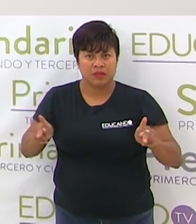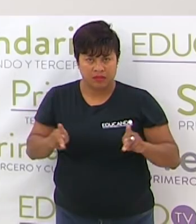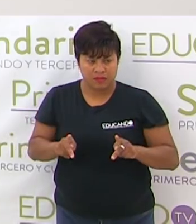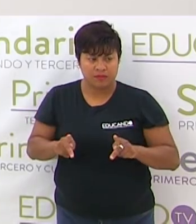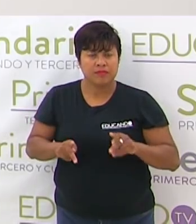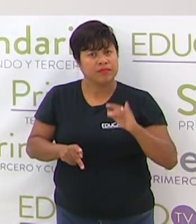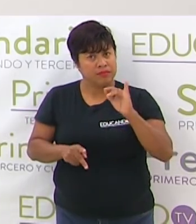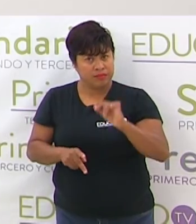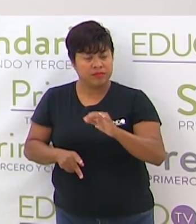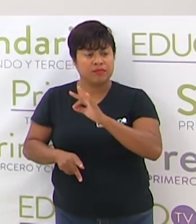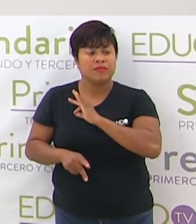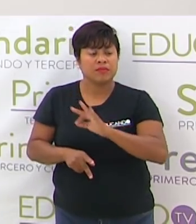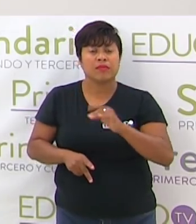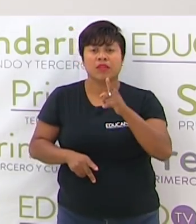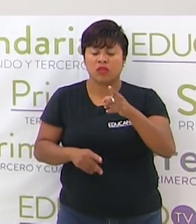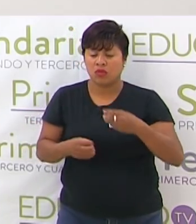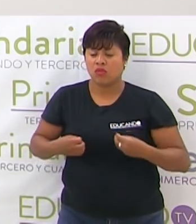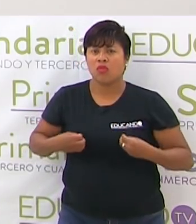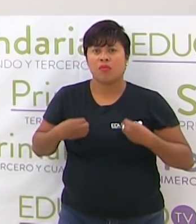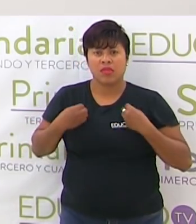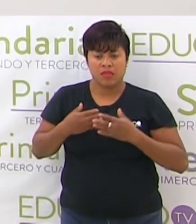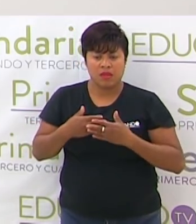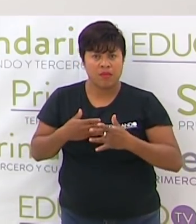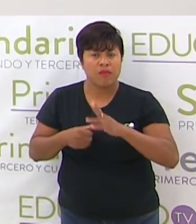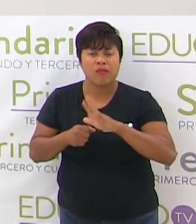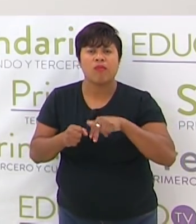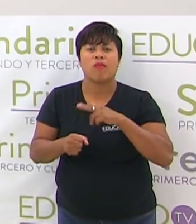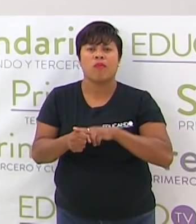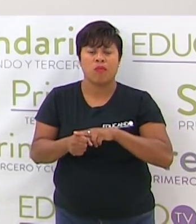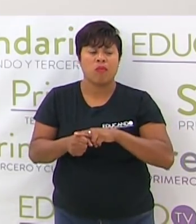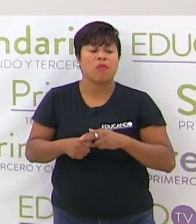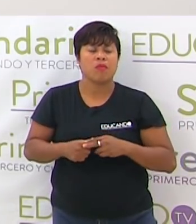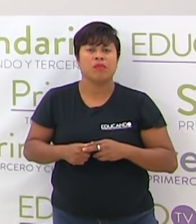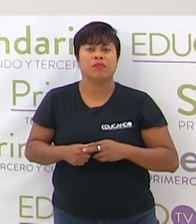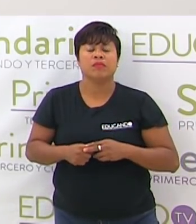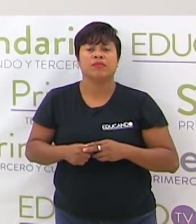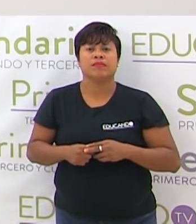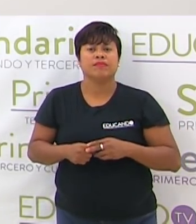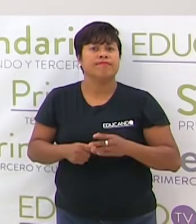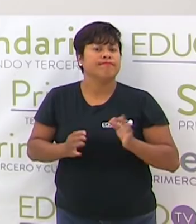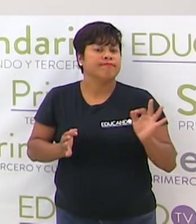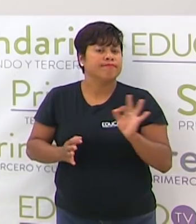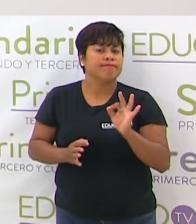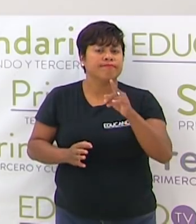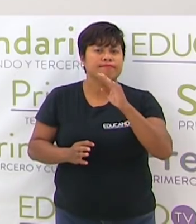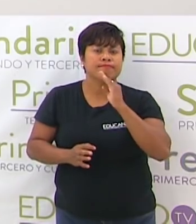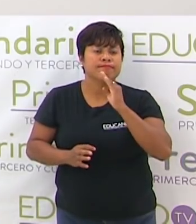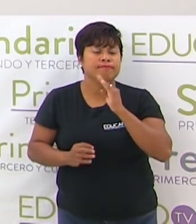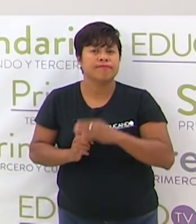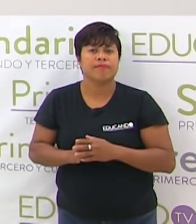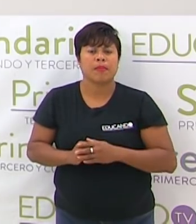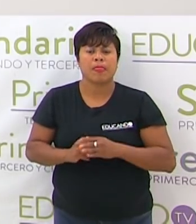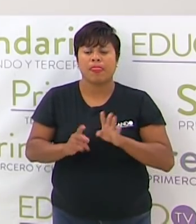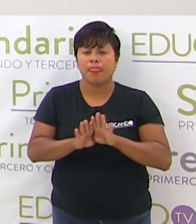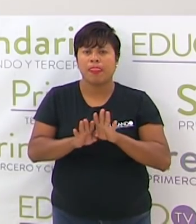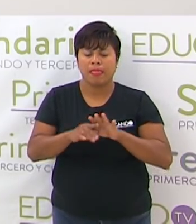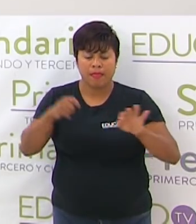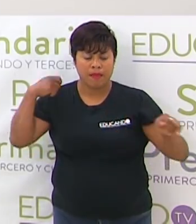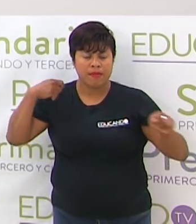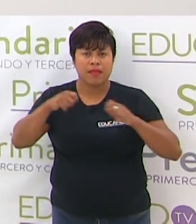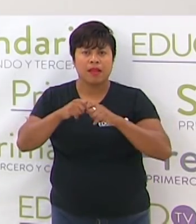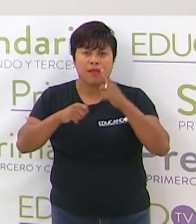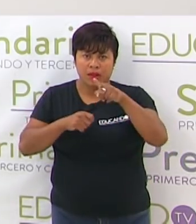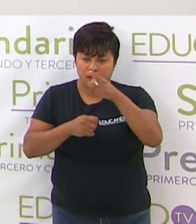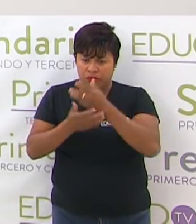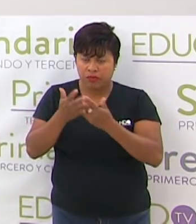¿sí? Puede pasar también en tu vida cotidiana, en tu vida normal, que tu mamá te dé cierto pedazo de